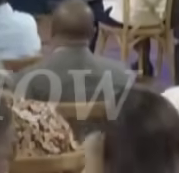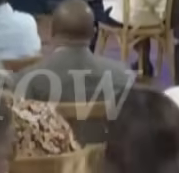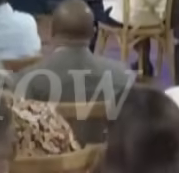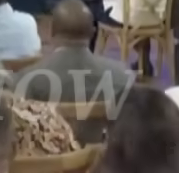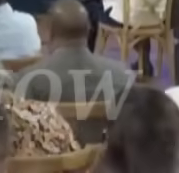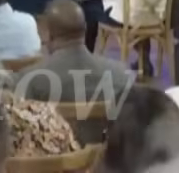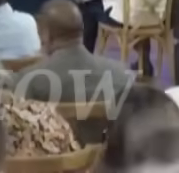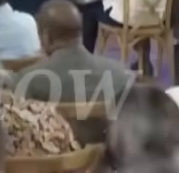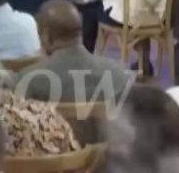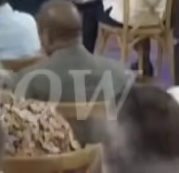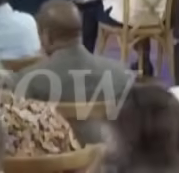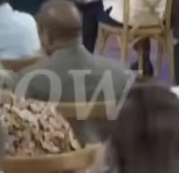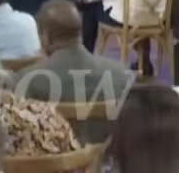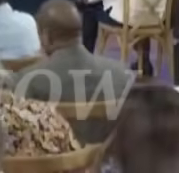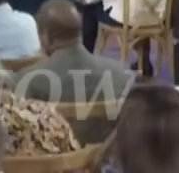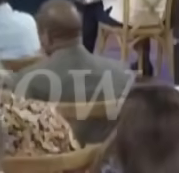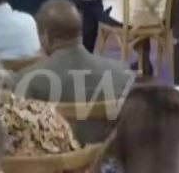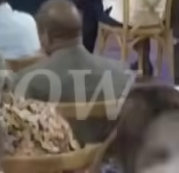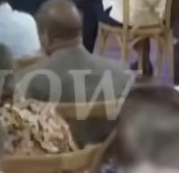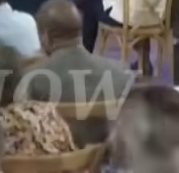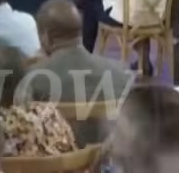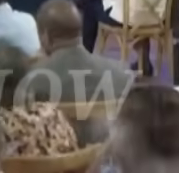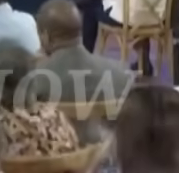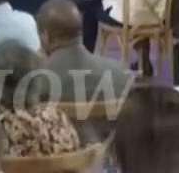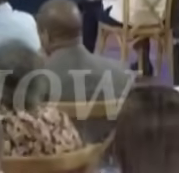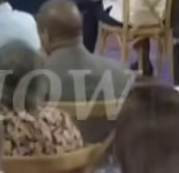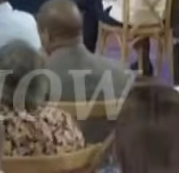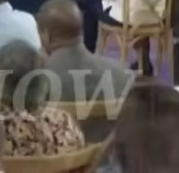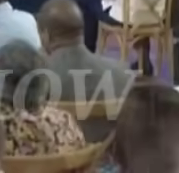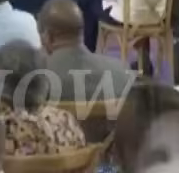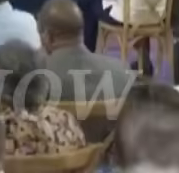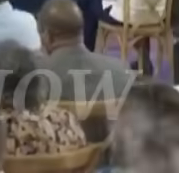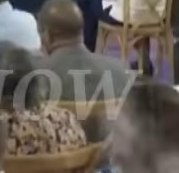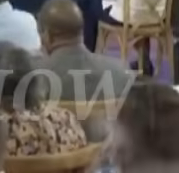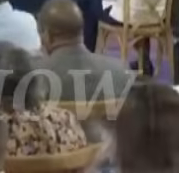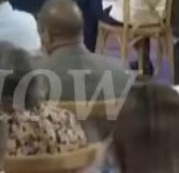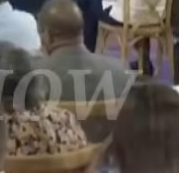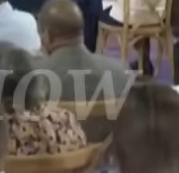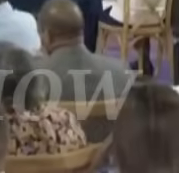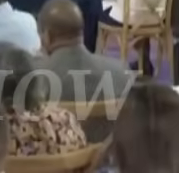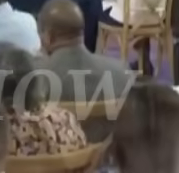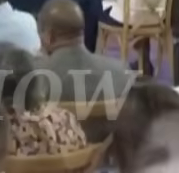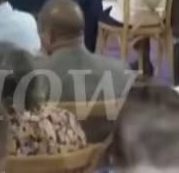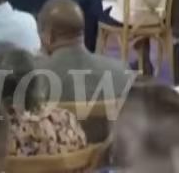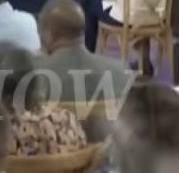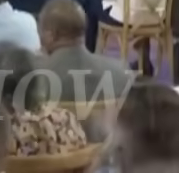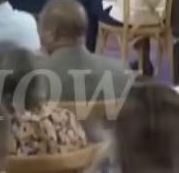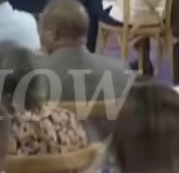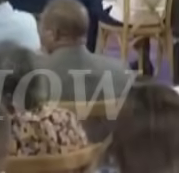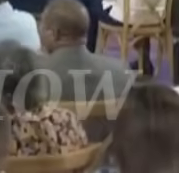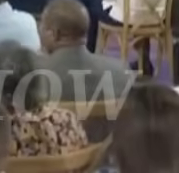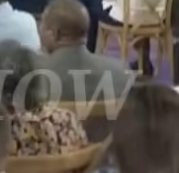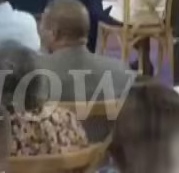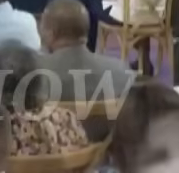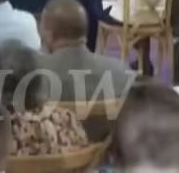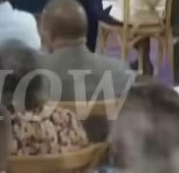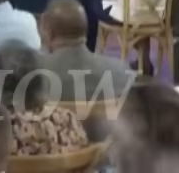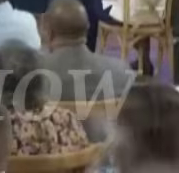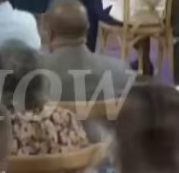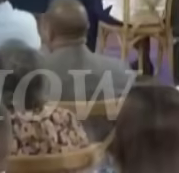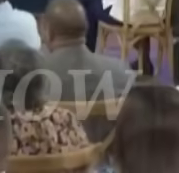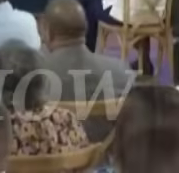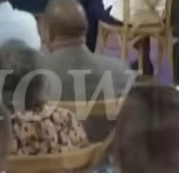empezando a hablar del indri y vamos a irnos por eh por cada una de